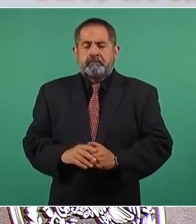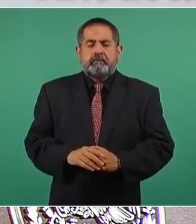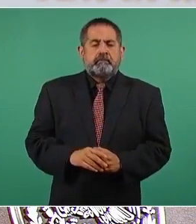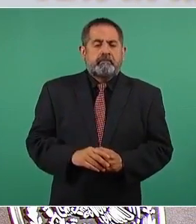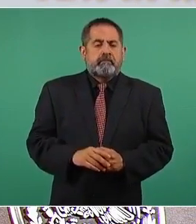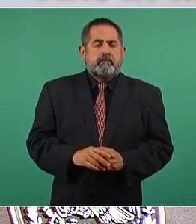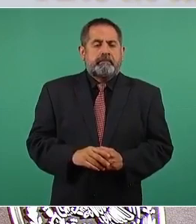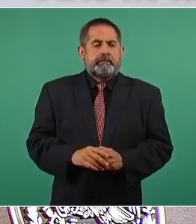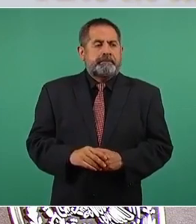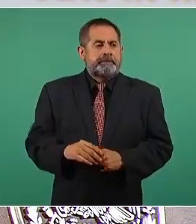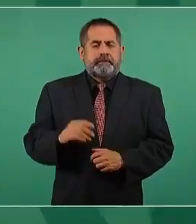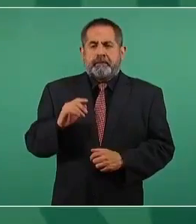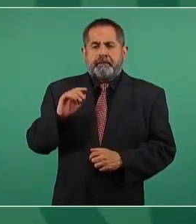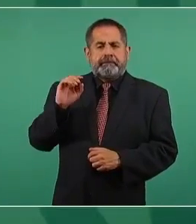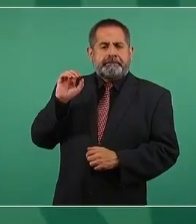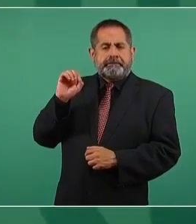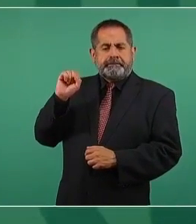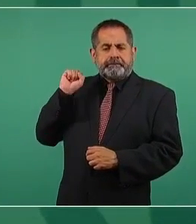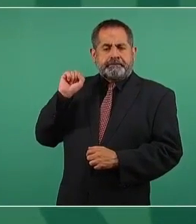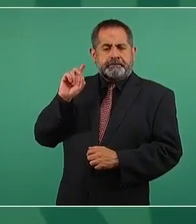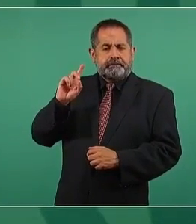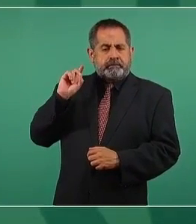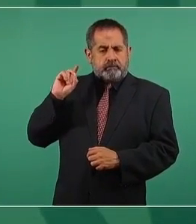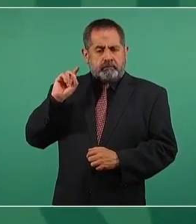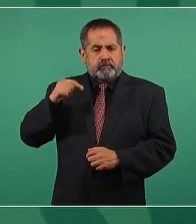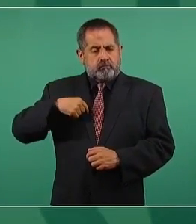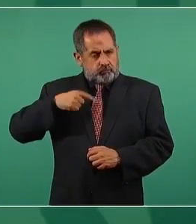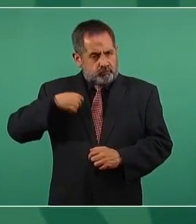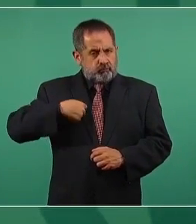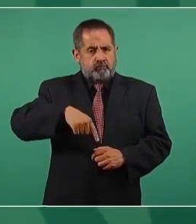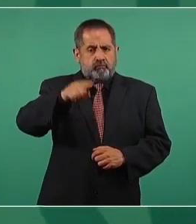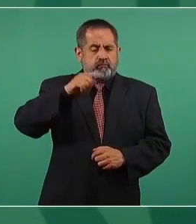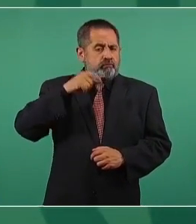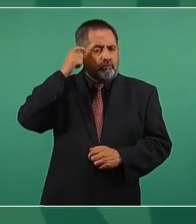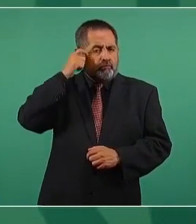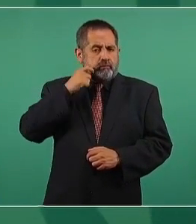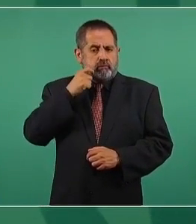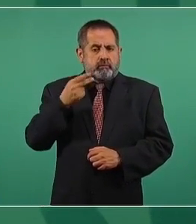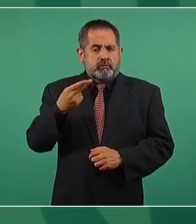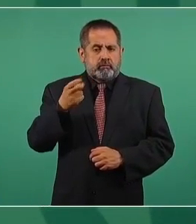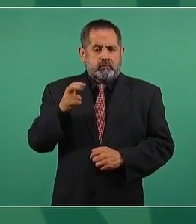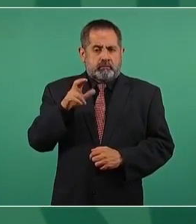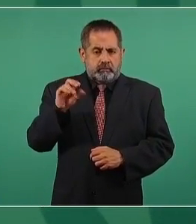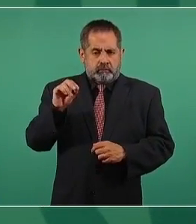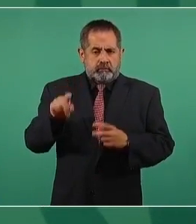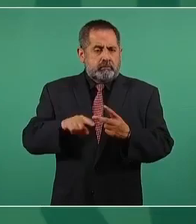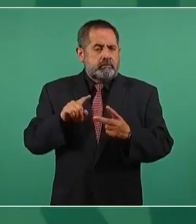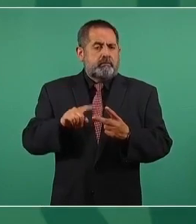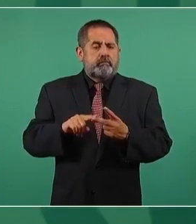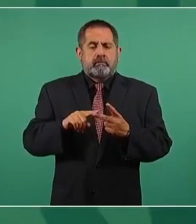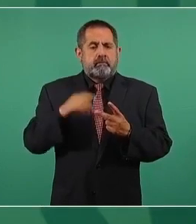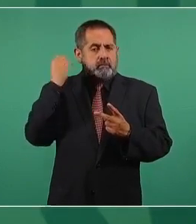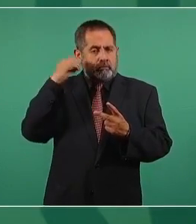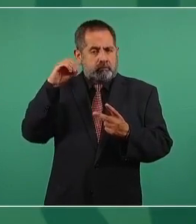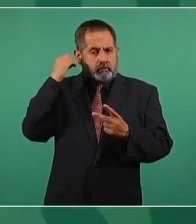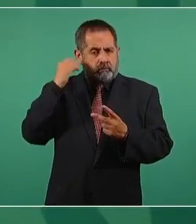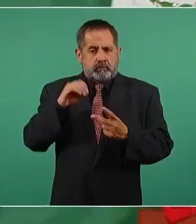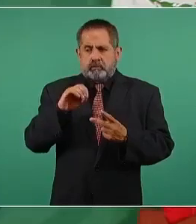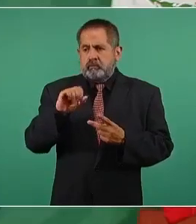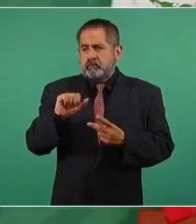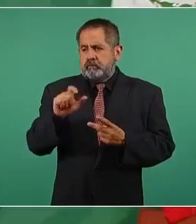El fin de semana estuve en Guerrero y en Oaxaca.